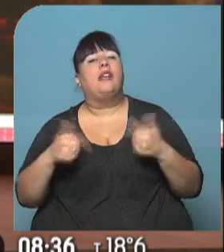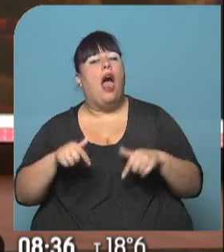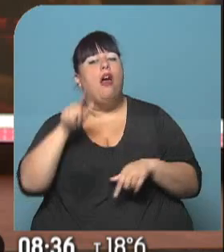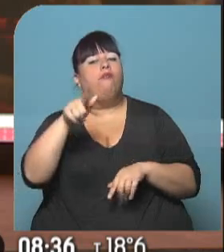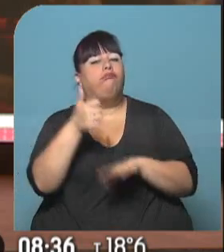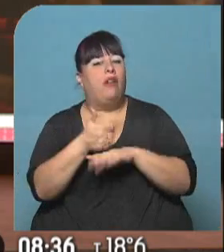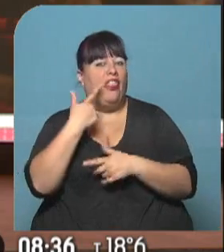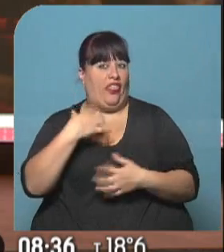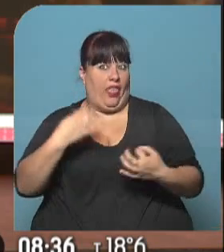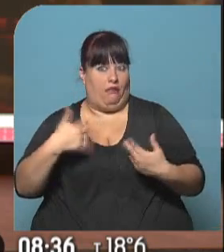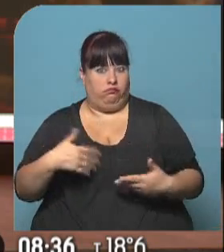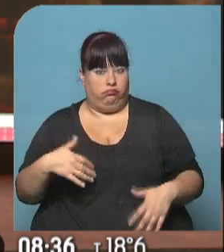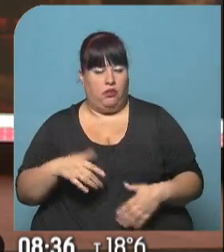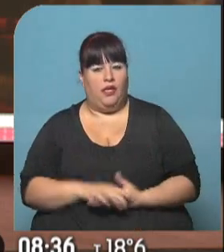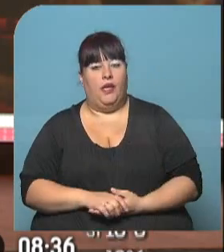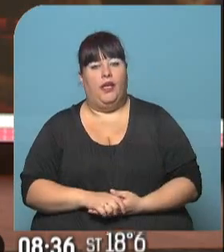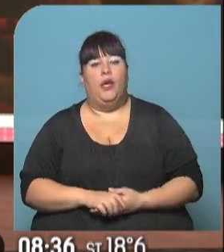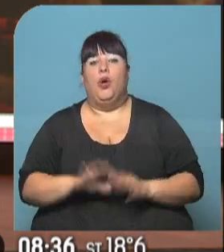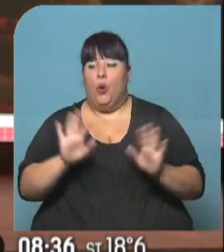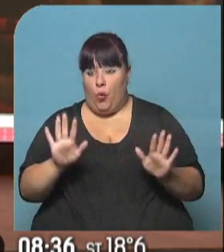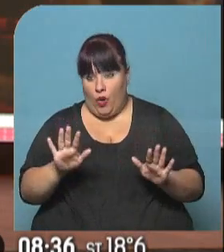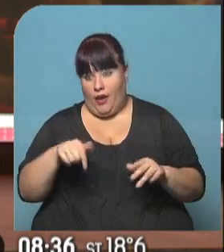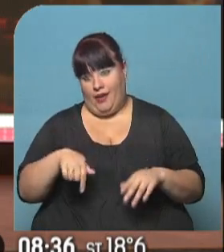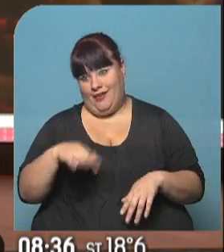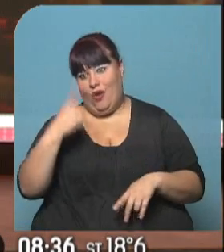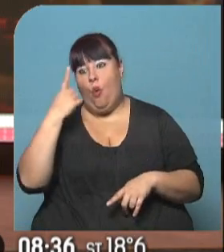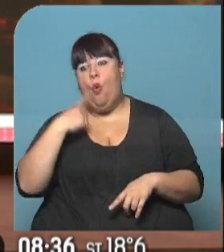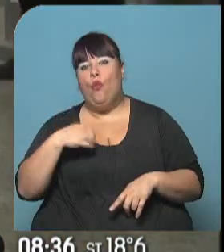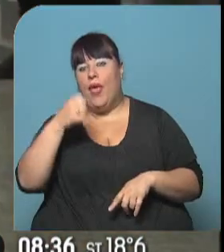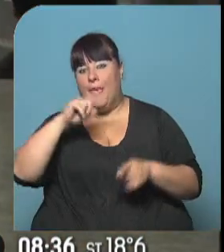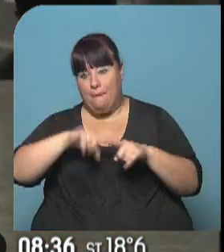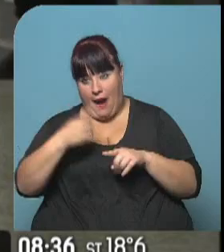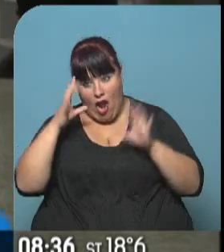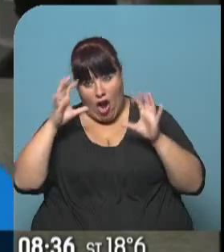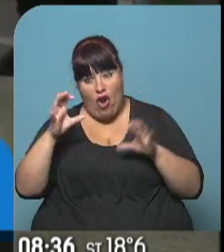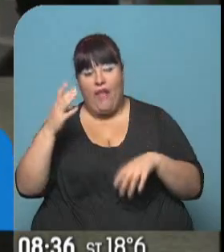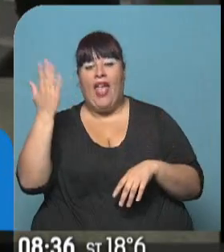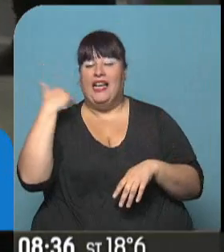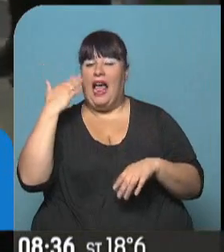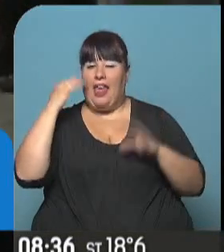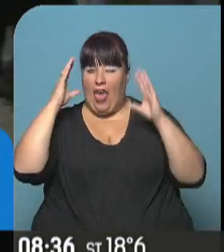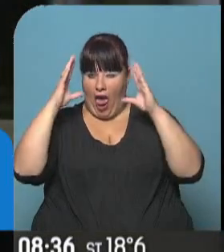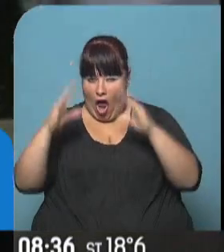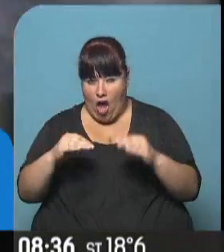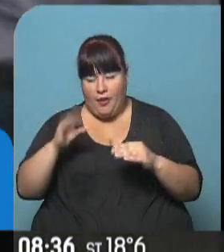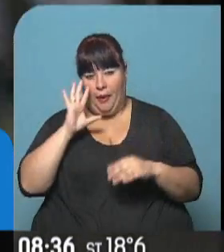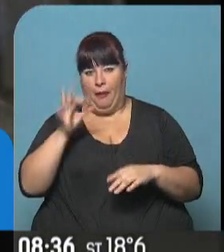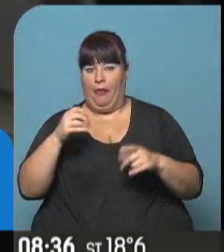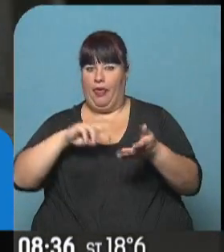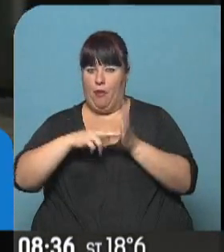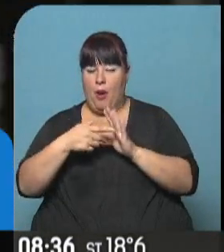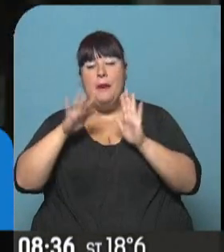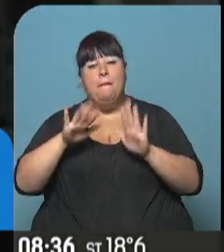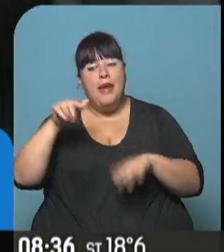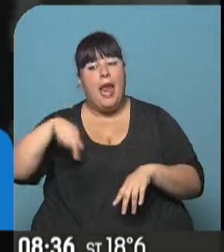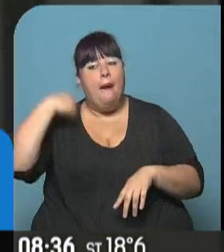así en este día tan especial bueno hay que atravesar estas 24 horas de paro recordemos que desde la tarde-noche de ayer comenzó a sentirse y hay que esperar